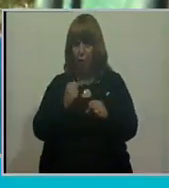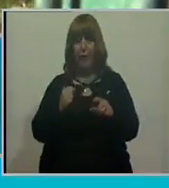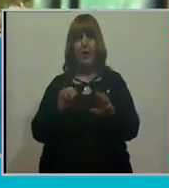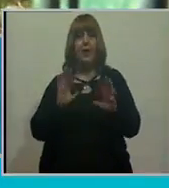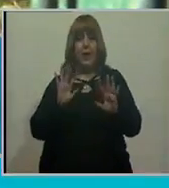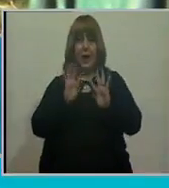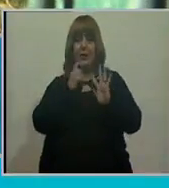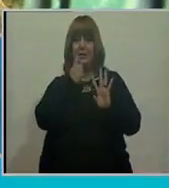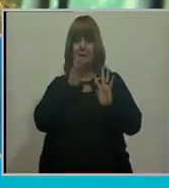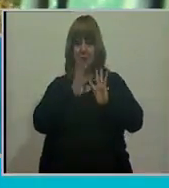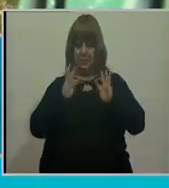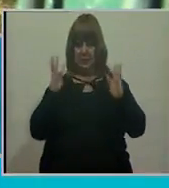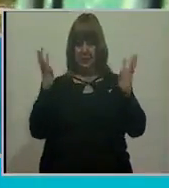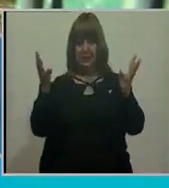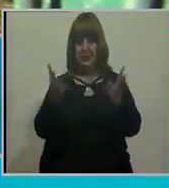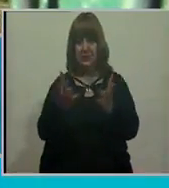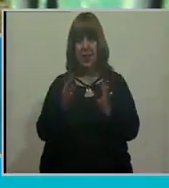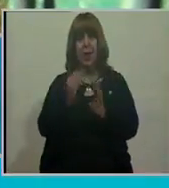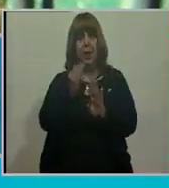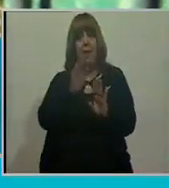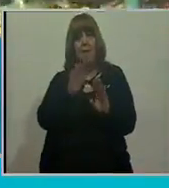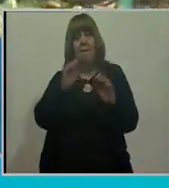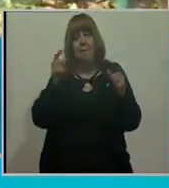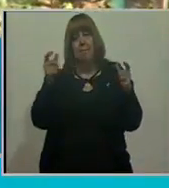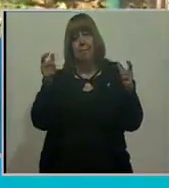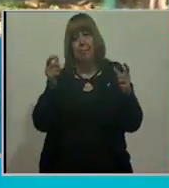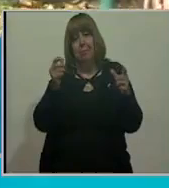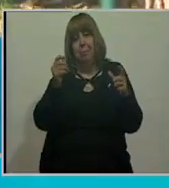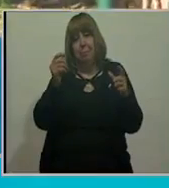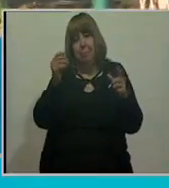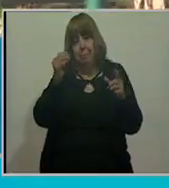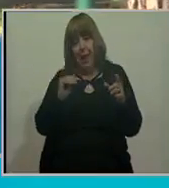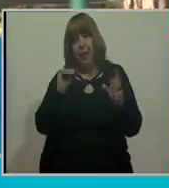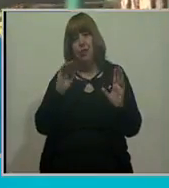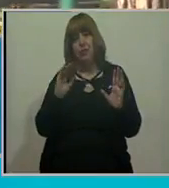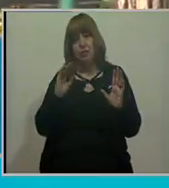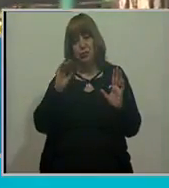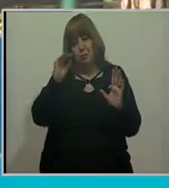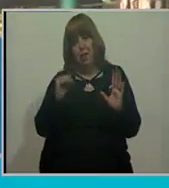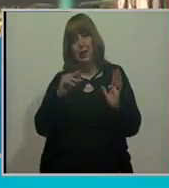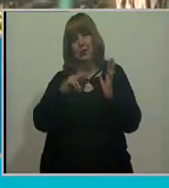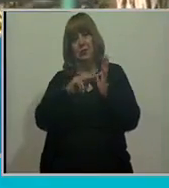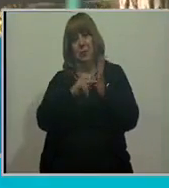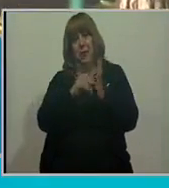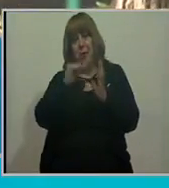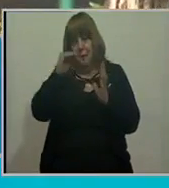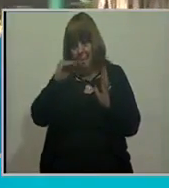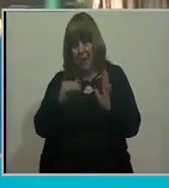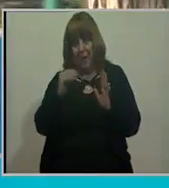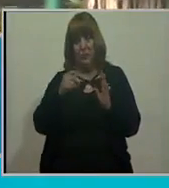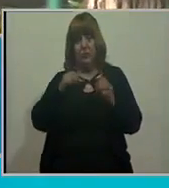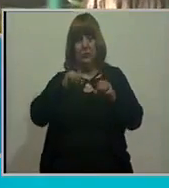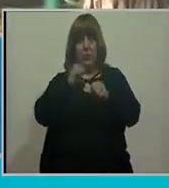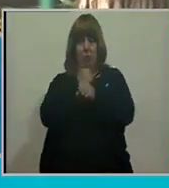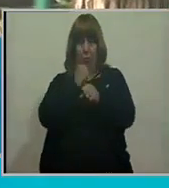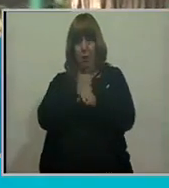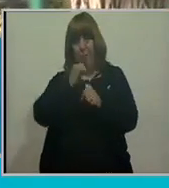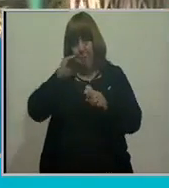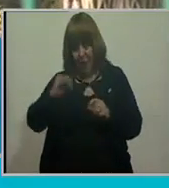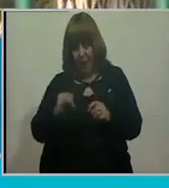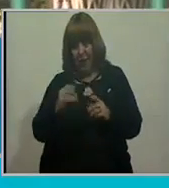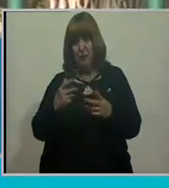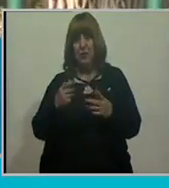el vandalismo, el daño, el hurto, todo lo que es la degradación del entorno urbano puntualmente.